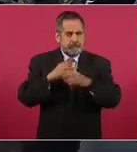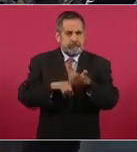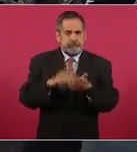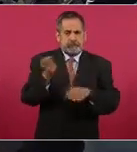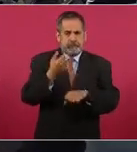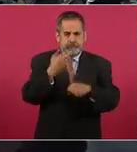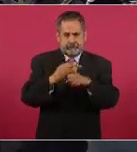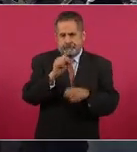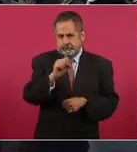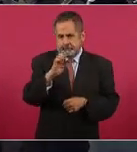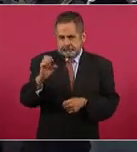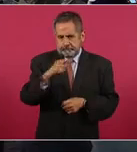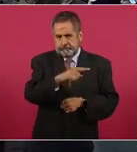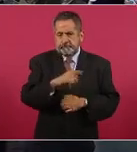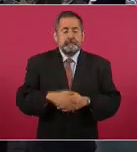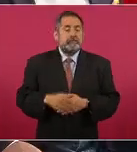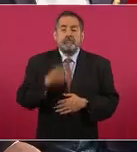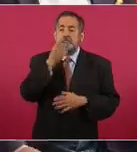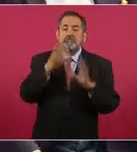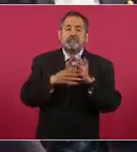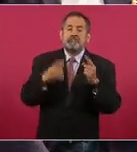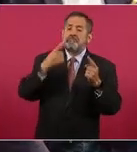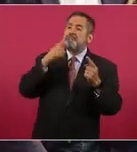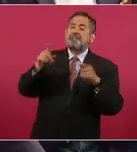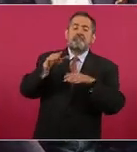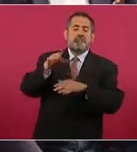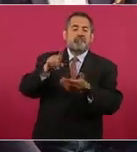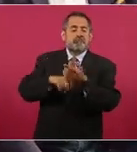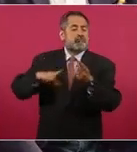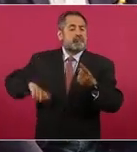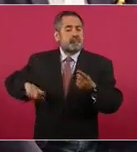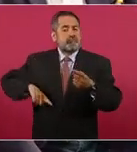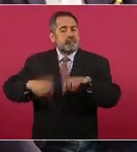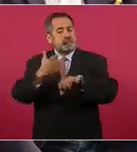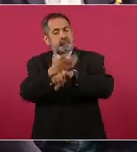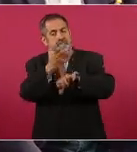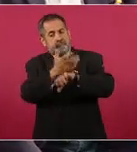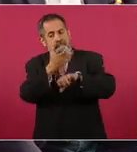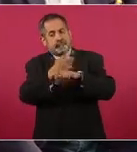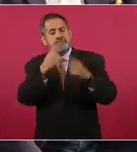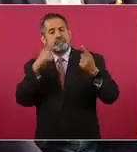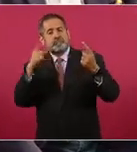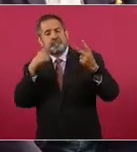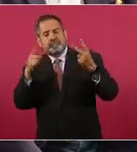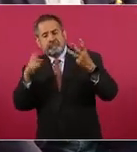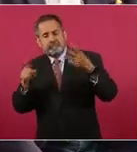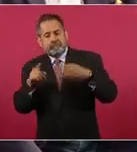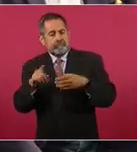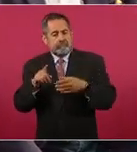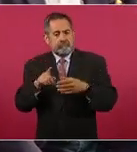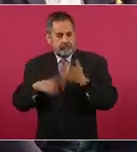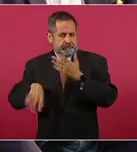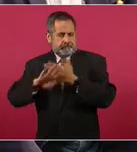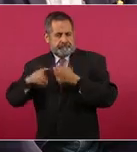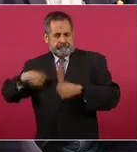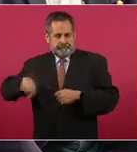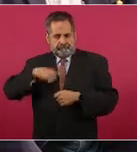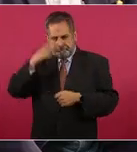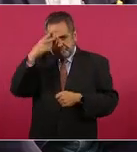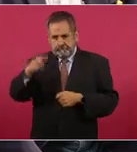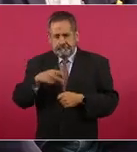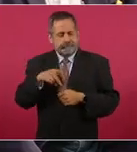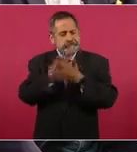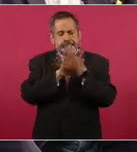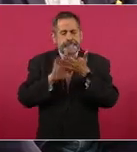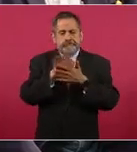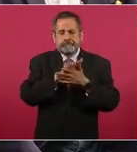señala que las quejas en materia laboral por parte del gobierno de Estados Unidos que ha interpuesto contra México distorsionan